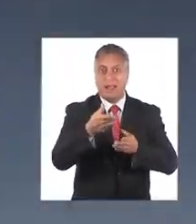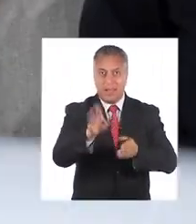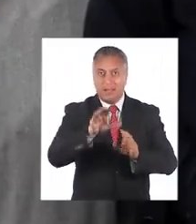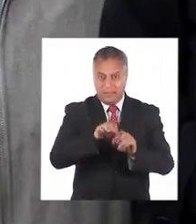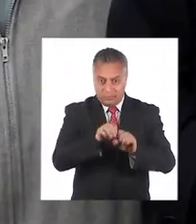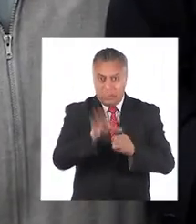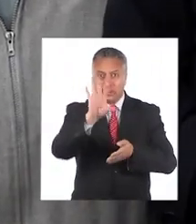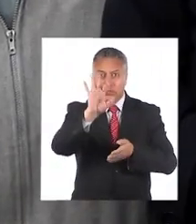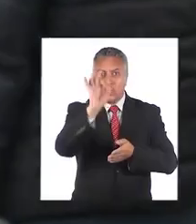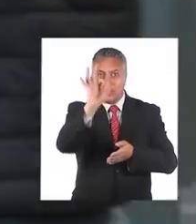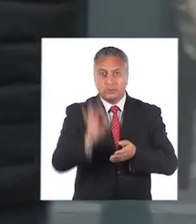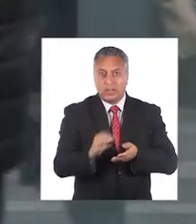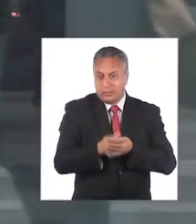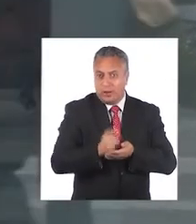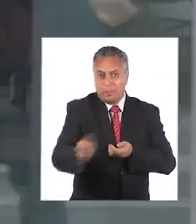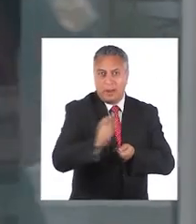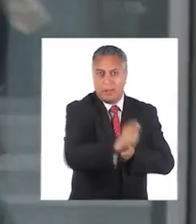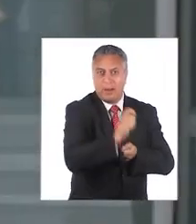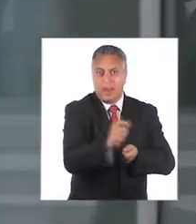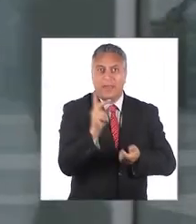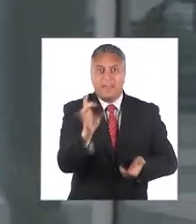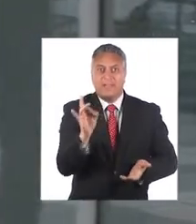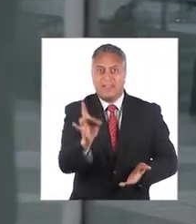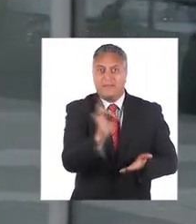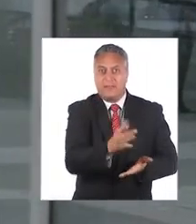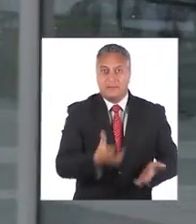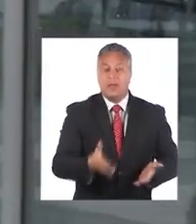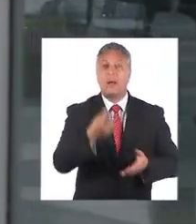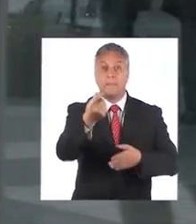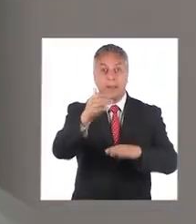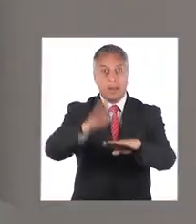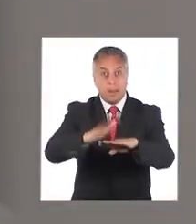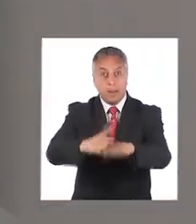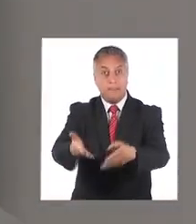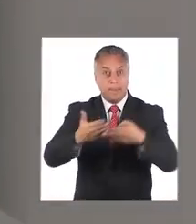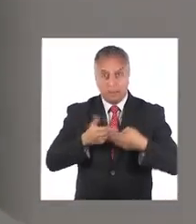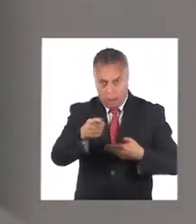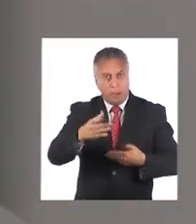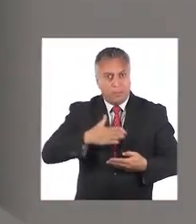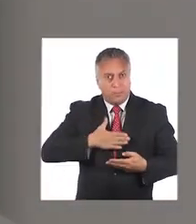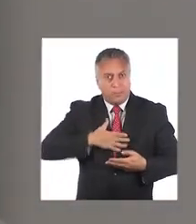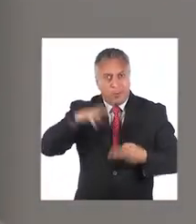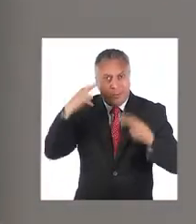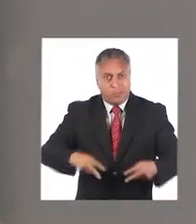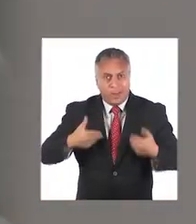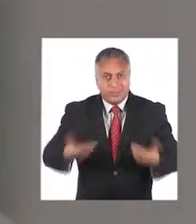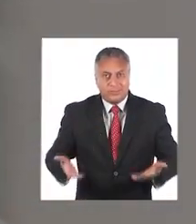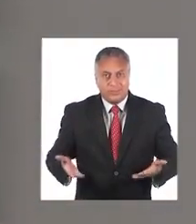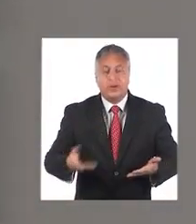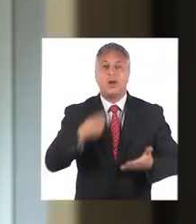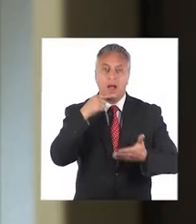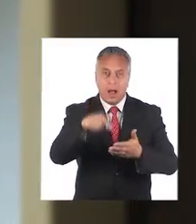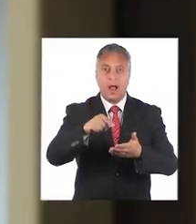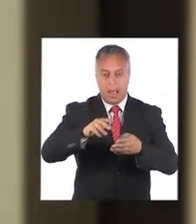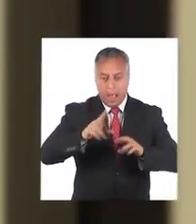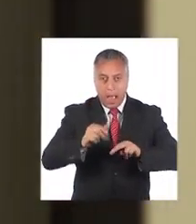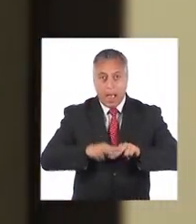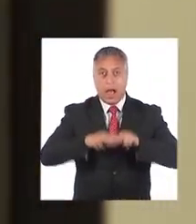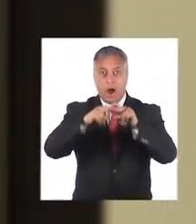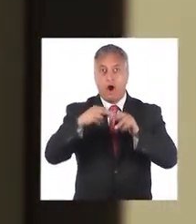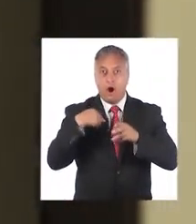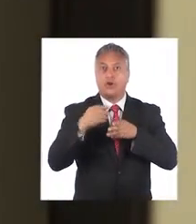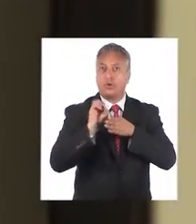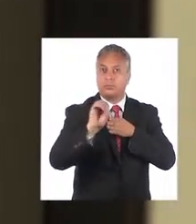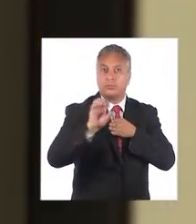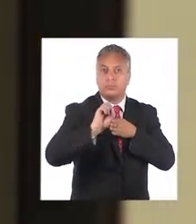la mitad de nuestros ingresos para pagar cuotas de deudas. Normalmente, el dinero que nos prestan es nuestro. A través del ahorro de